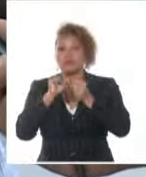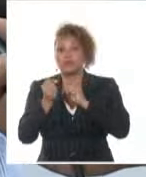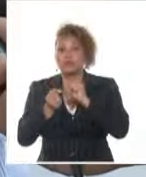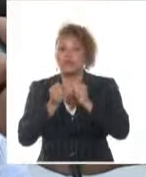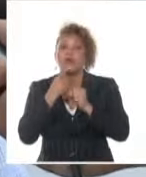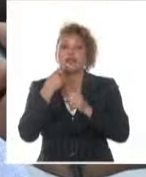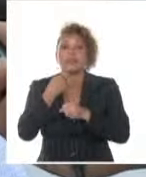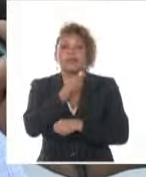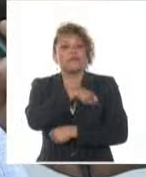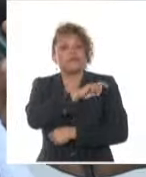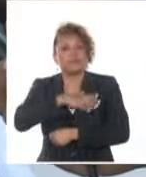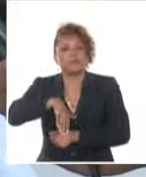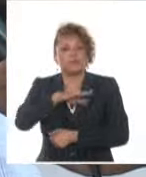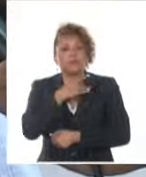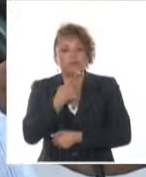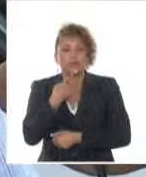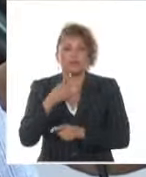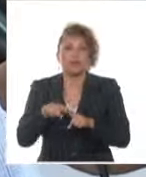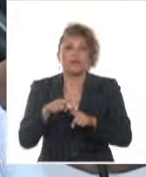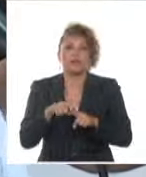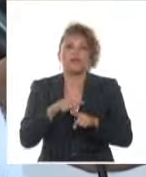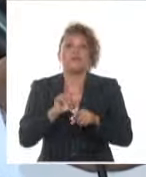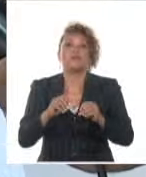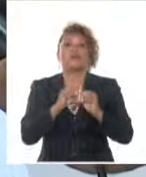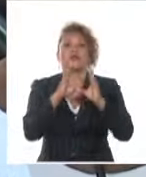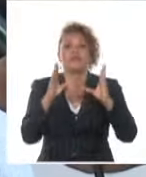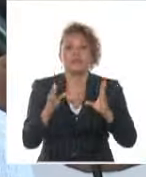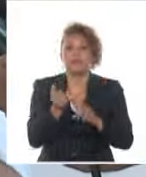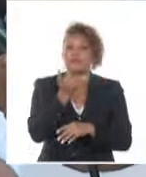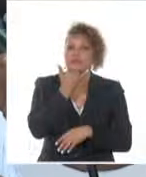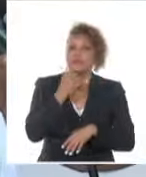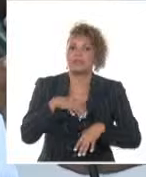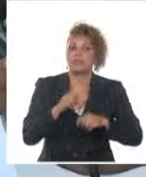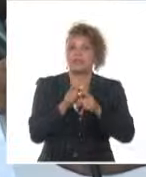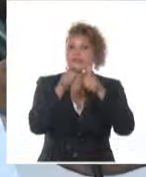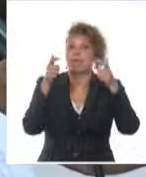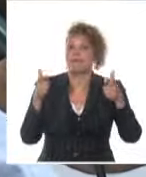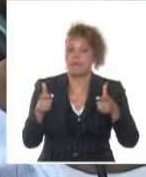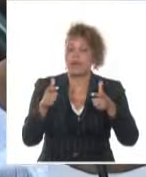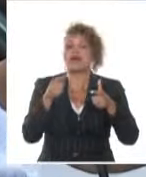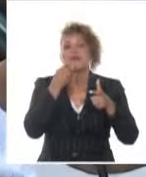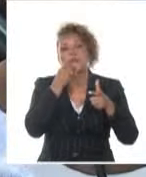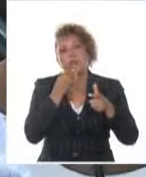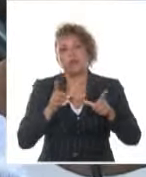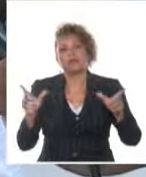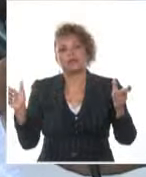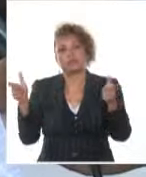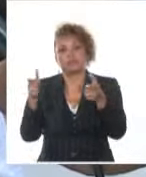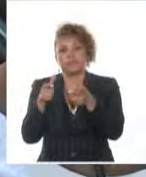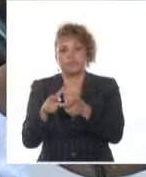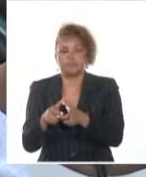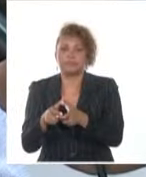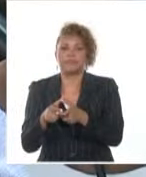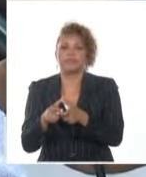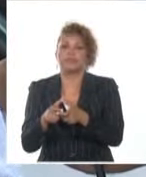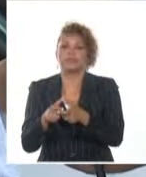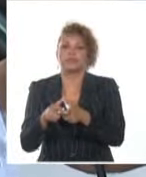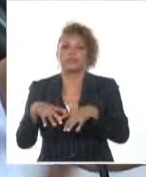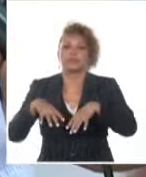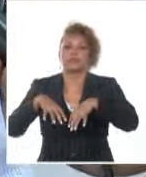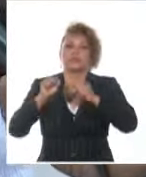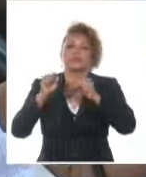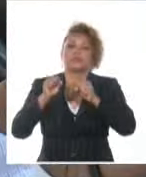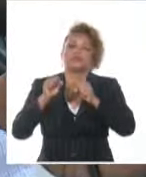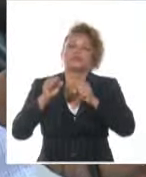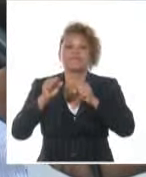de toda la población, de manera tal que nos permita que en el horario este del día, que la afectación va a ser mayor, poder reducir en la medida de lo posible la demanda